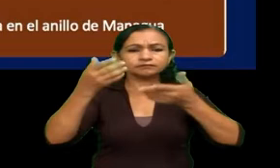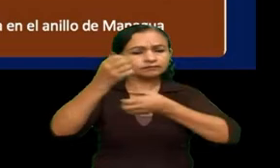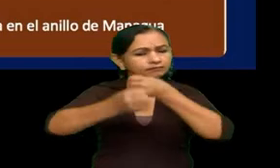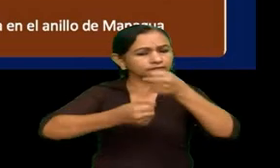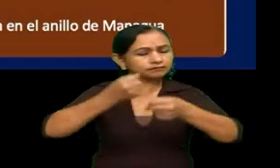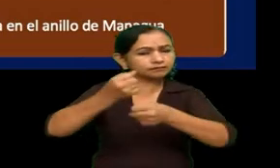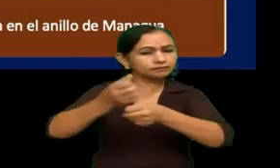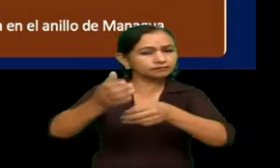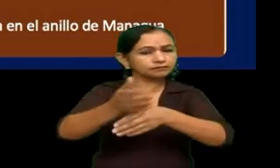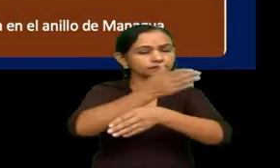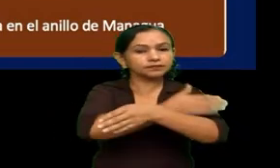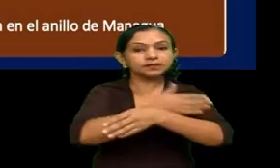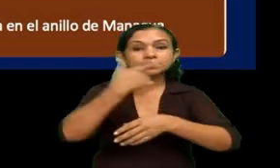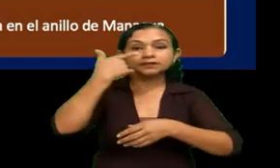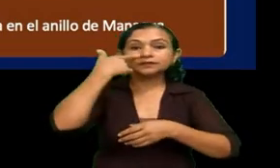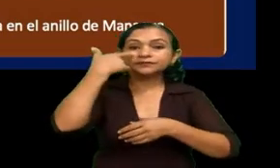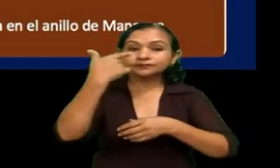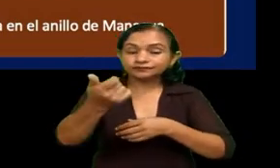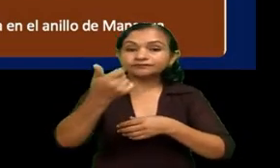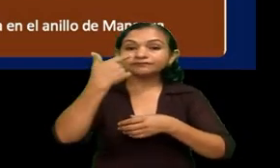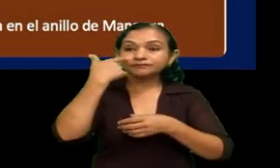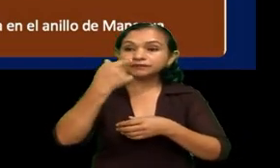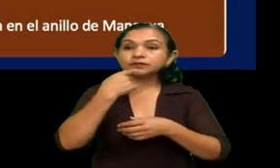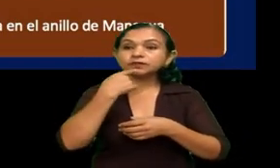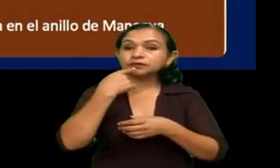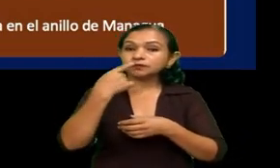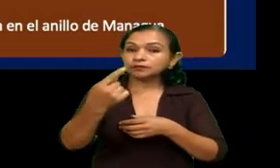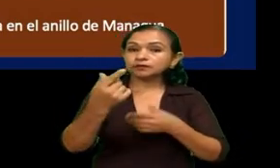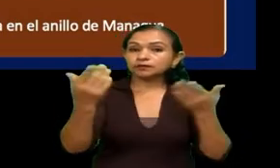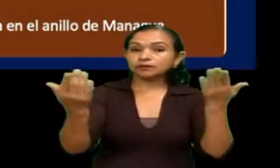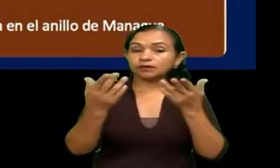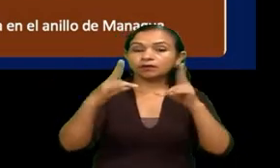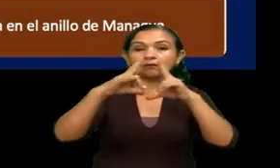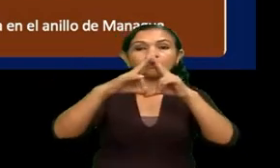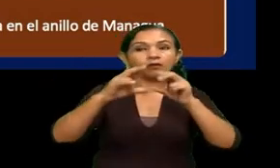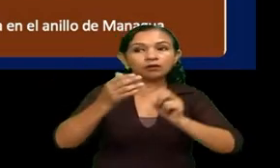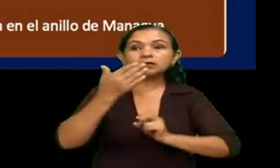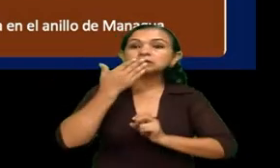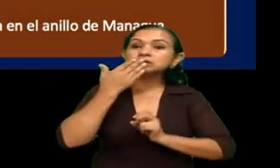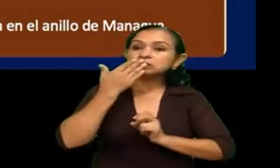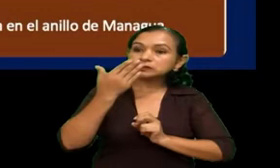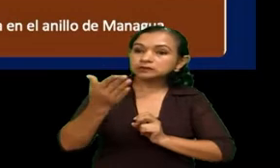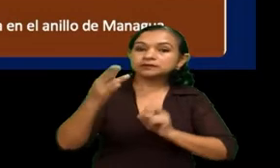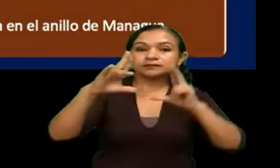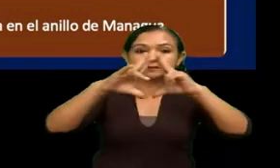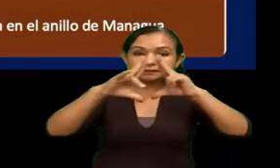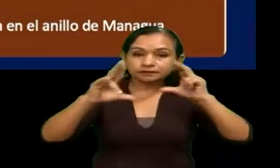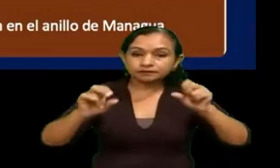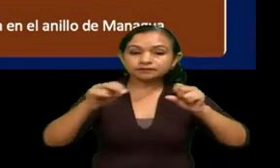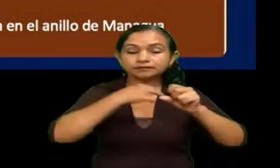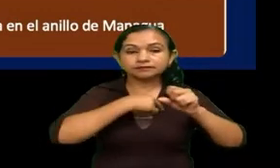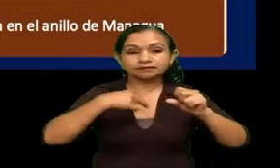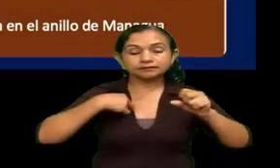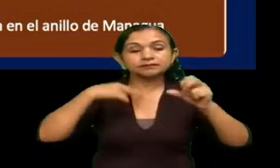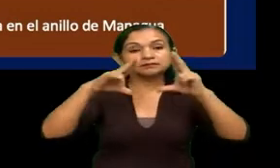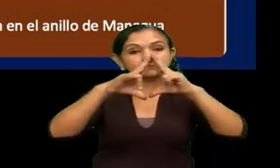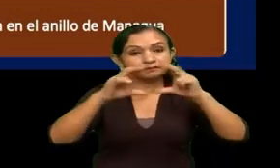y reconocen lo que hemos logrado en Nicaragua. lo que hemos hecho en Nicaragua,